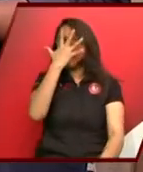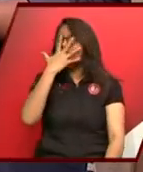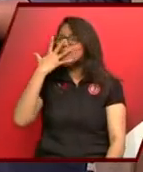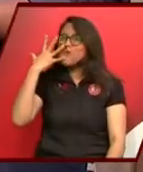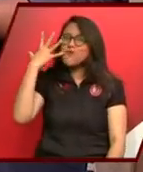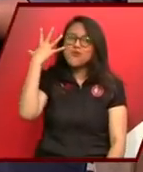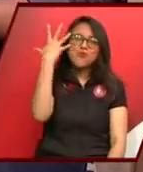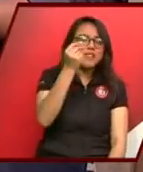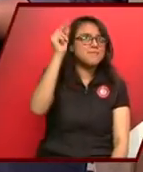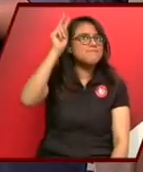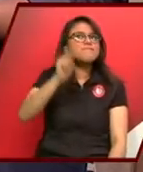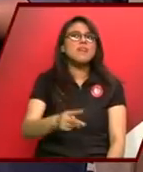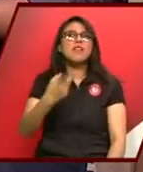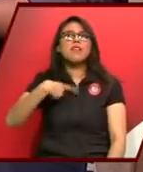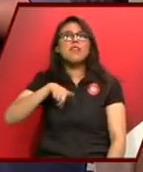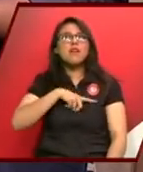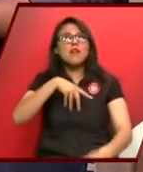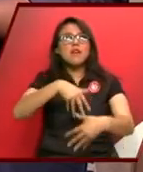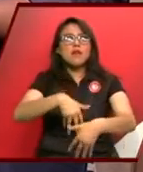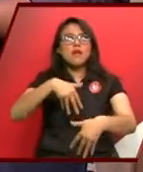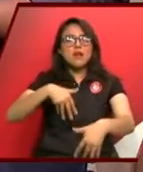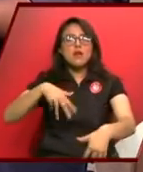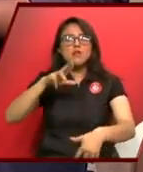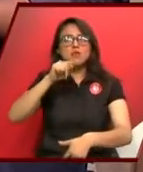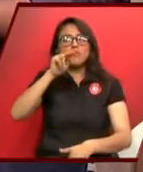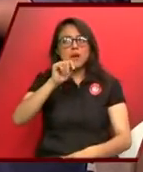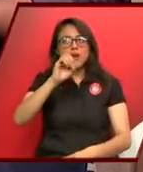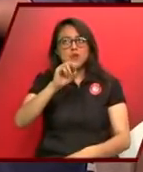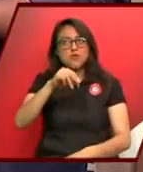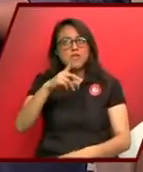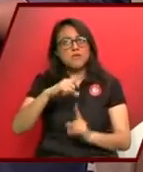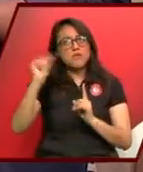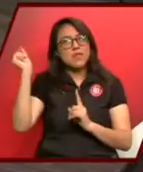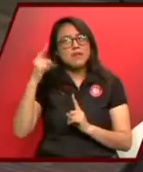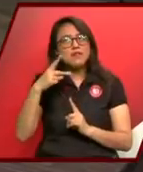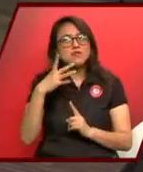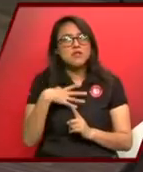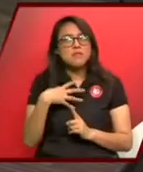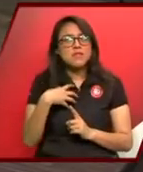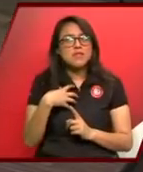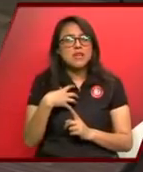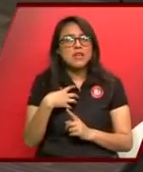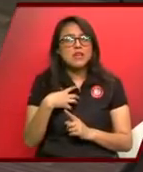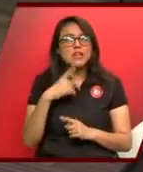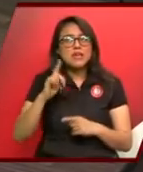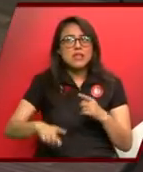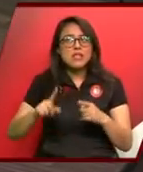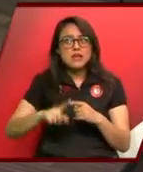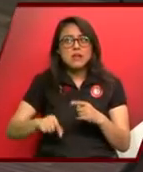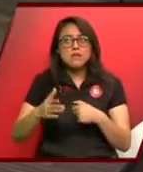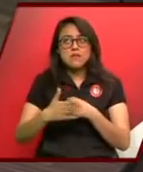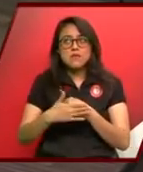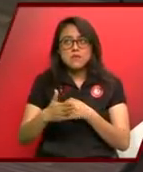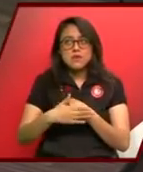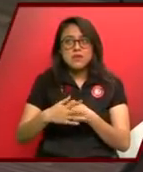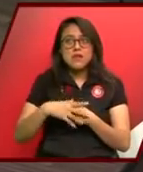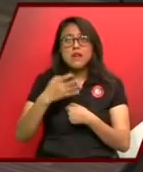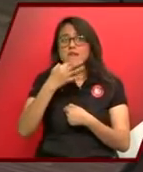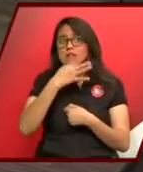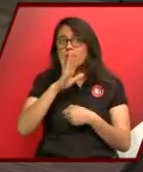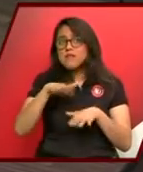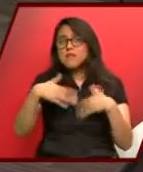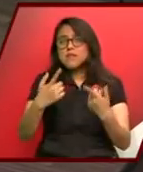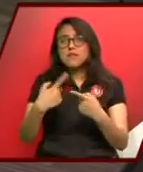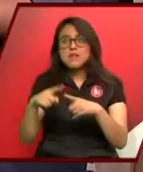está increíble. Va a desfilar el urbano. Hay que ir. La más se descarne y ya. Y ya no hay pretexto para quienes viven